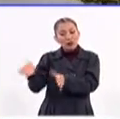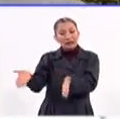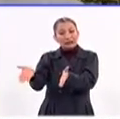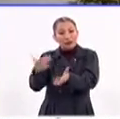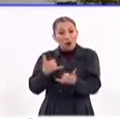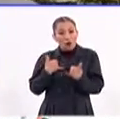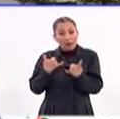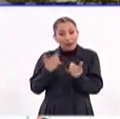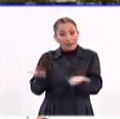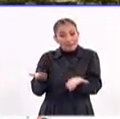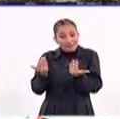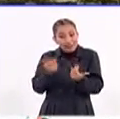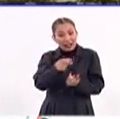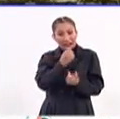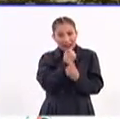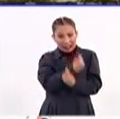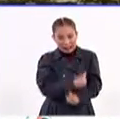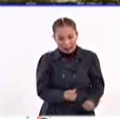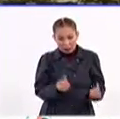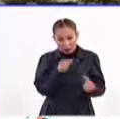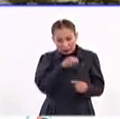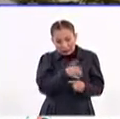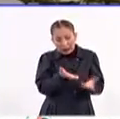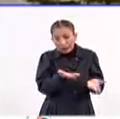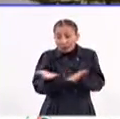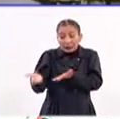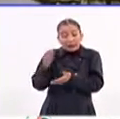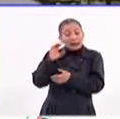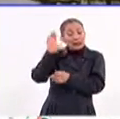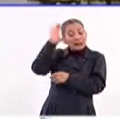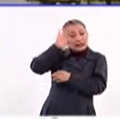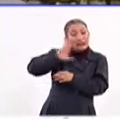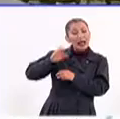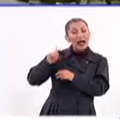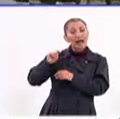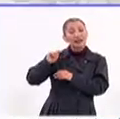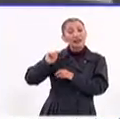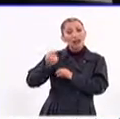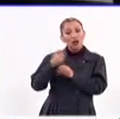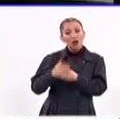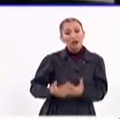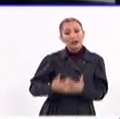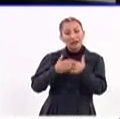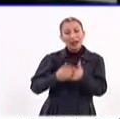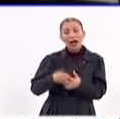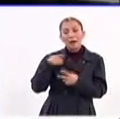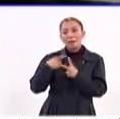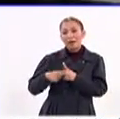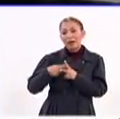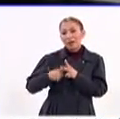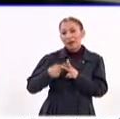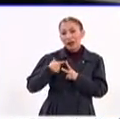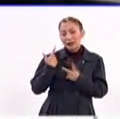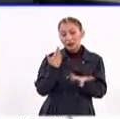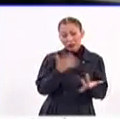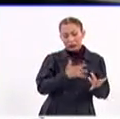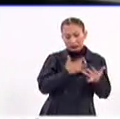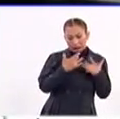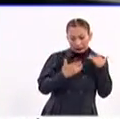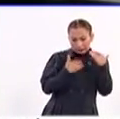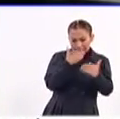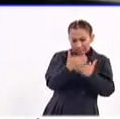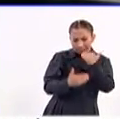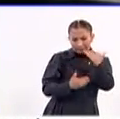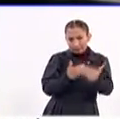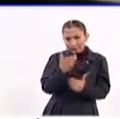la juventud, incluso de la niñez, por ciencia, tecnología, ingeniería y matemáticas. La importancia del desarrollo emocional en la niñez,